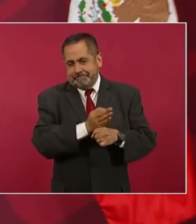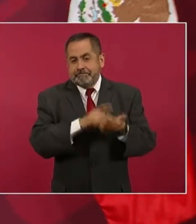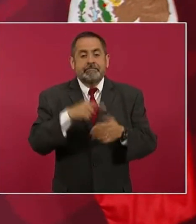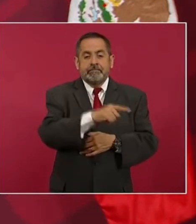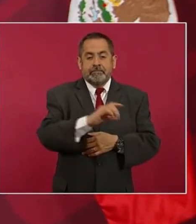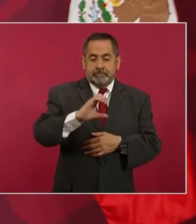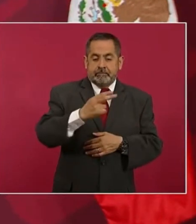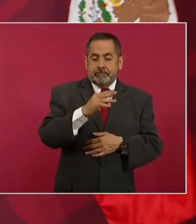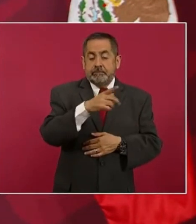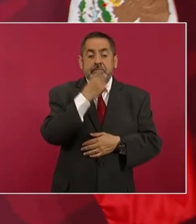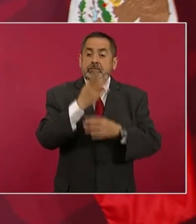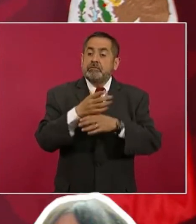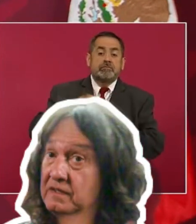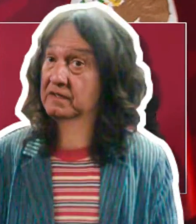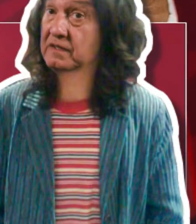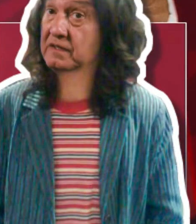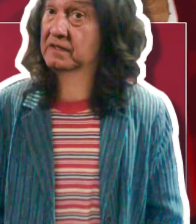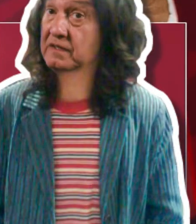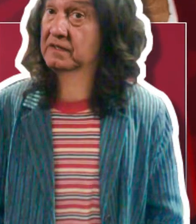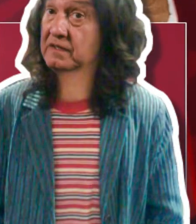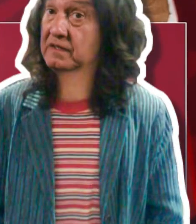Chumel dice, a comprar dólares.